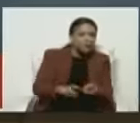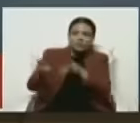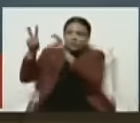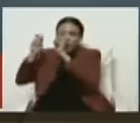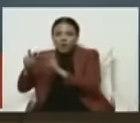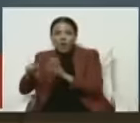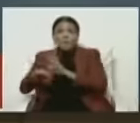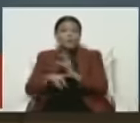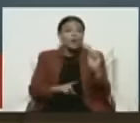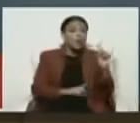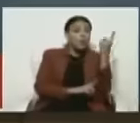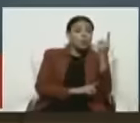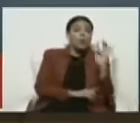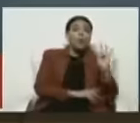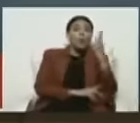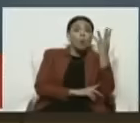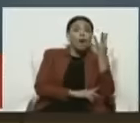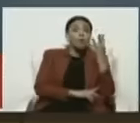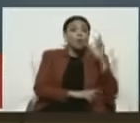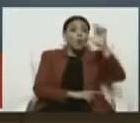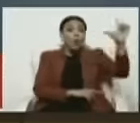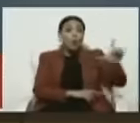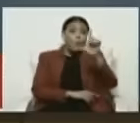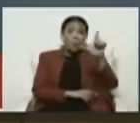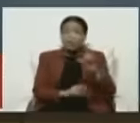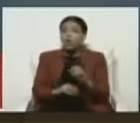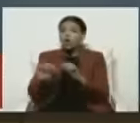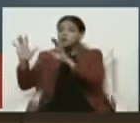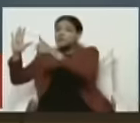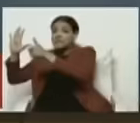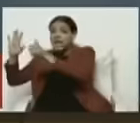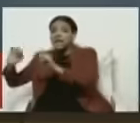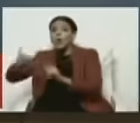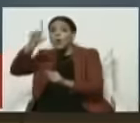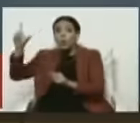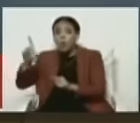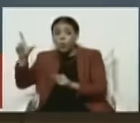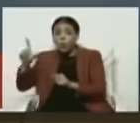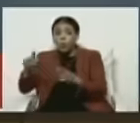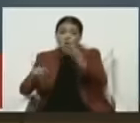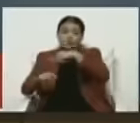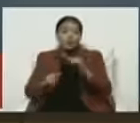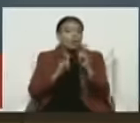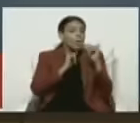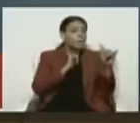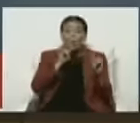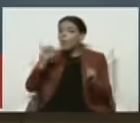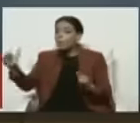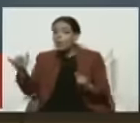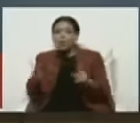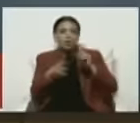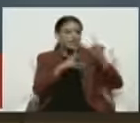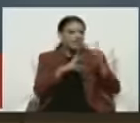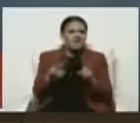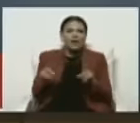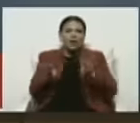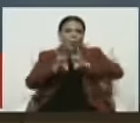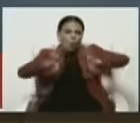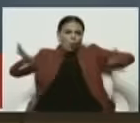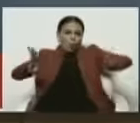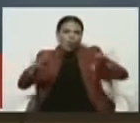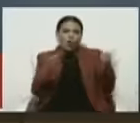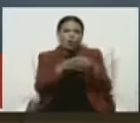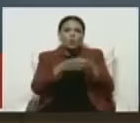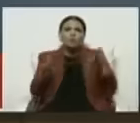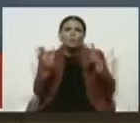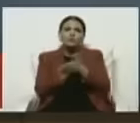uno el 4 de julio, otro el 6 de julio, conocidos como unos paramilitares de la Sierra.